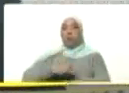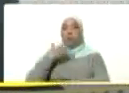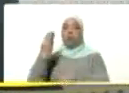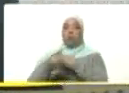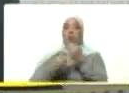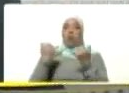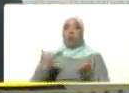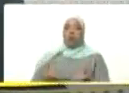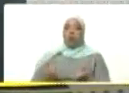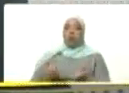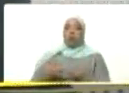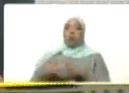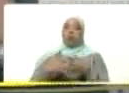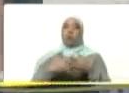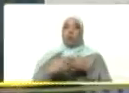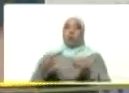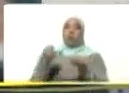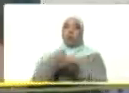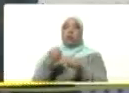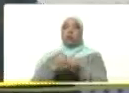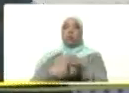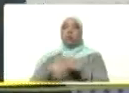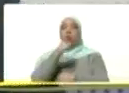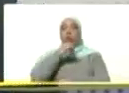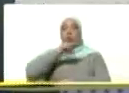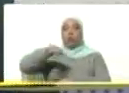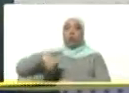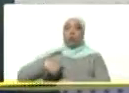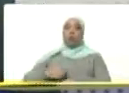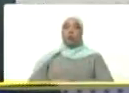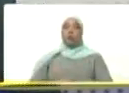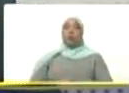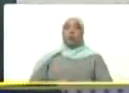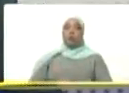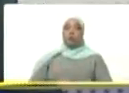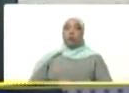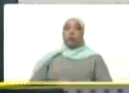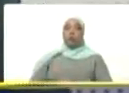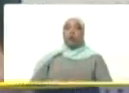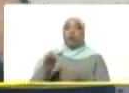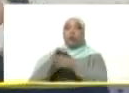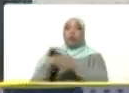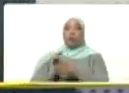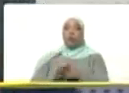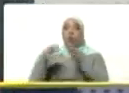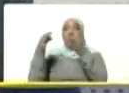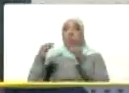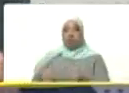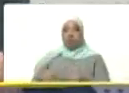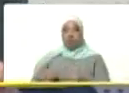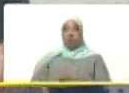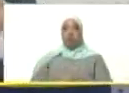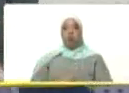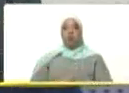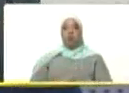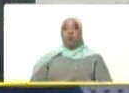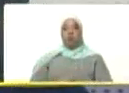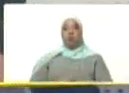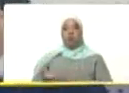en el empeño firm solidarity por brindar solidaridad firme in defense